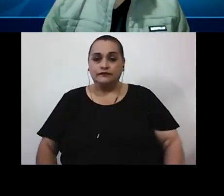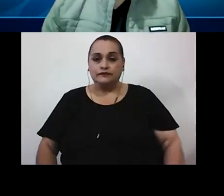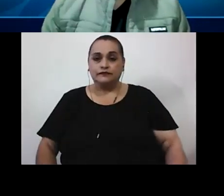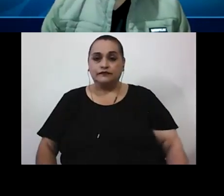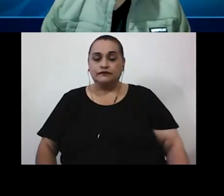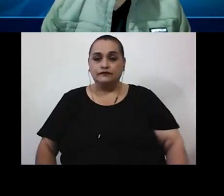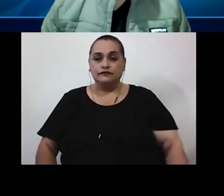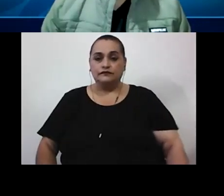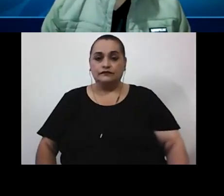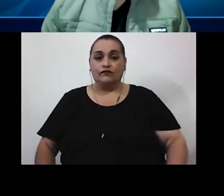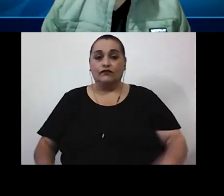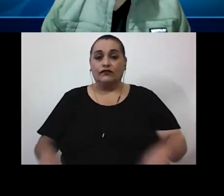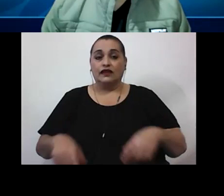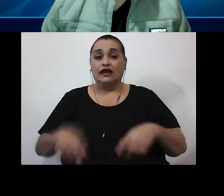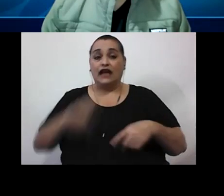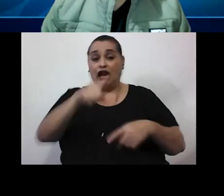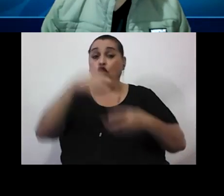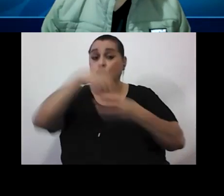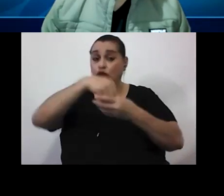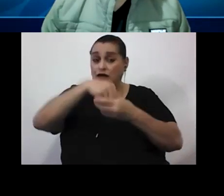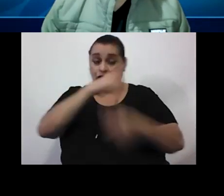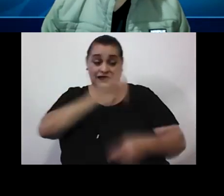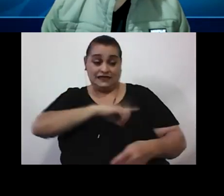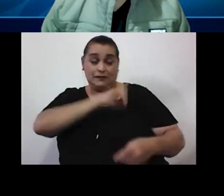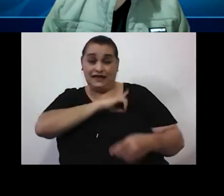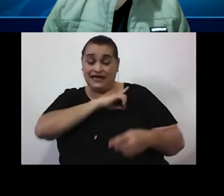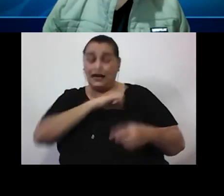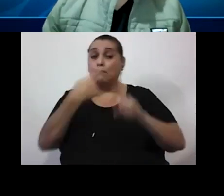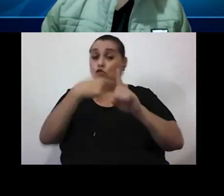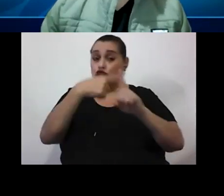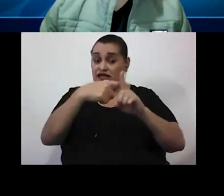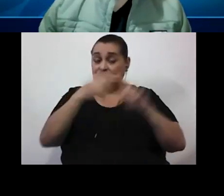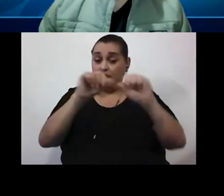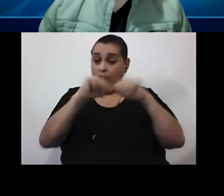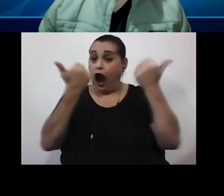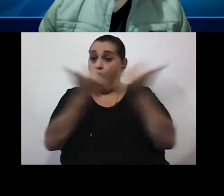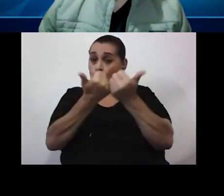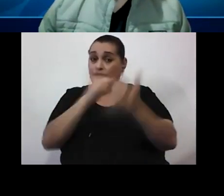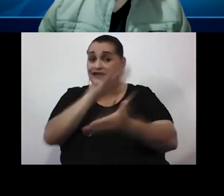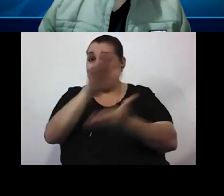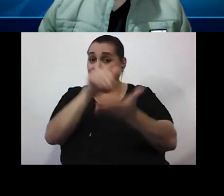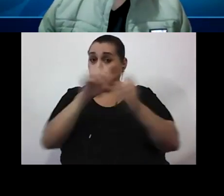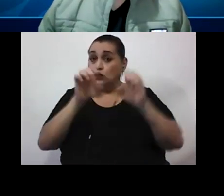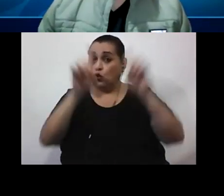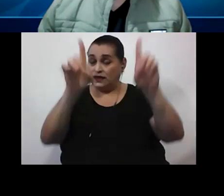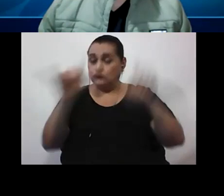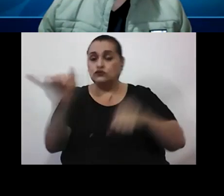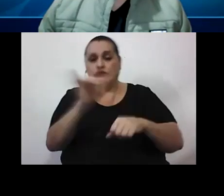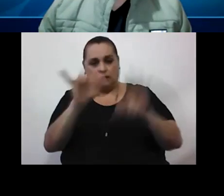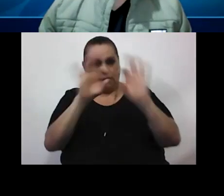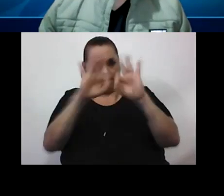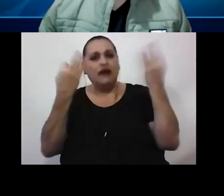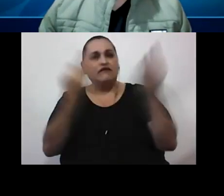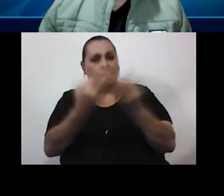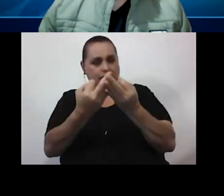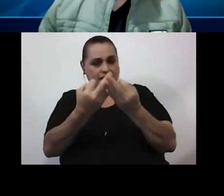cuento con formación en disciplina positiva, tanto para aulas y en centros educativos como para familias. Disciplina